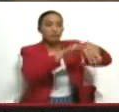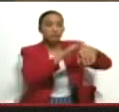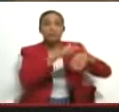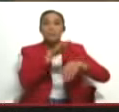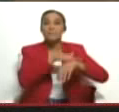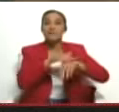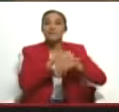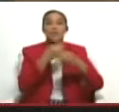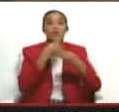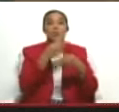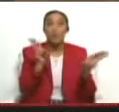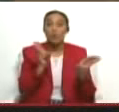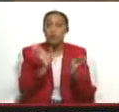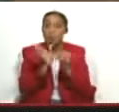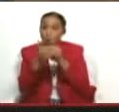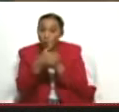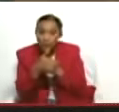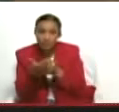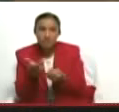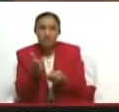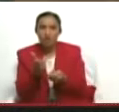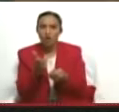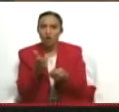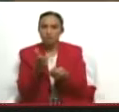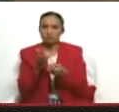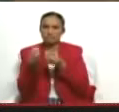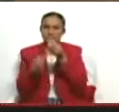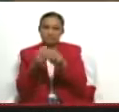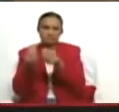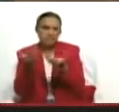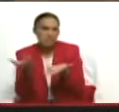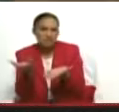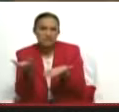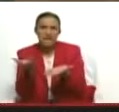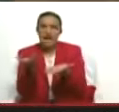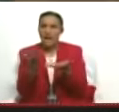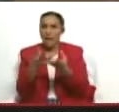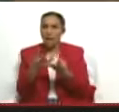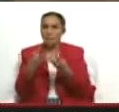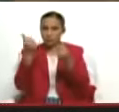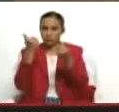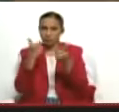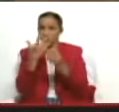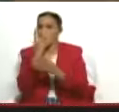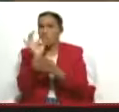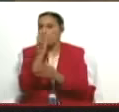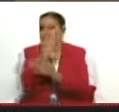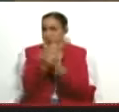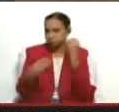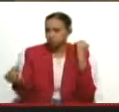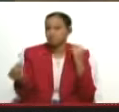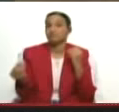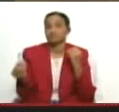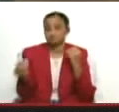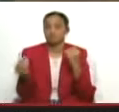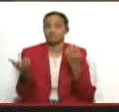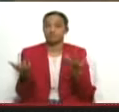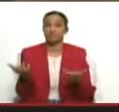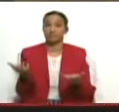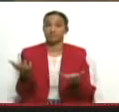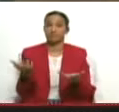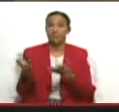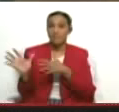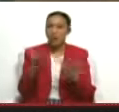Público y que lamentablemente dicha desaparición forzada en la gran mayoría de los casos como pasó aquí en los años